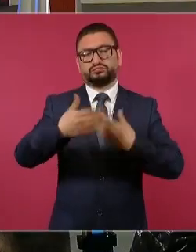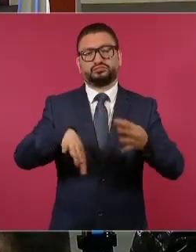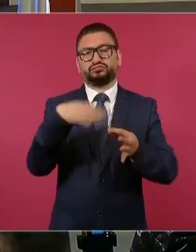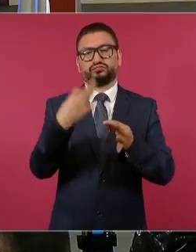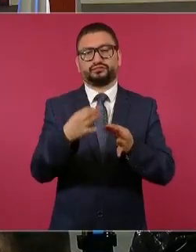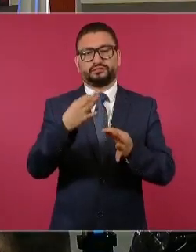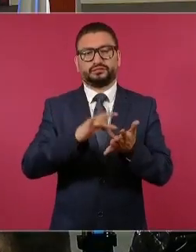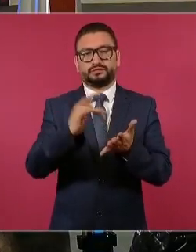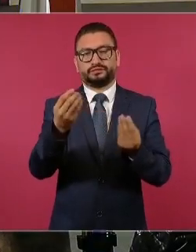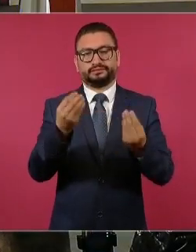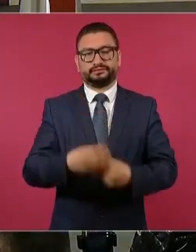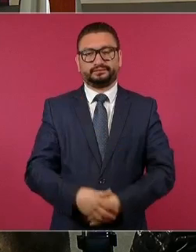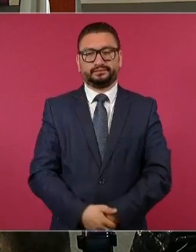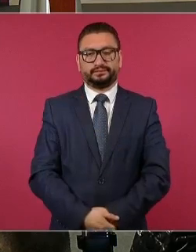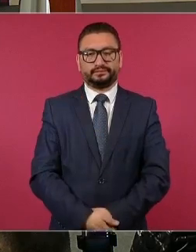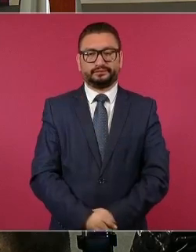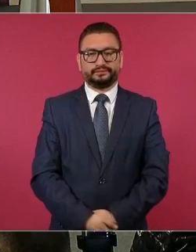Con permiso.